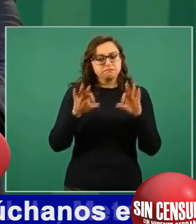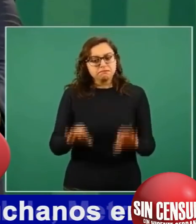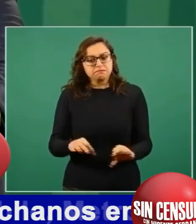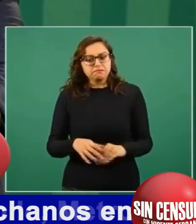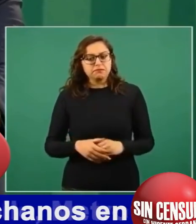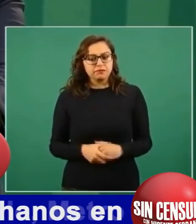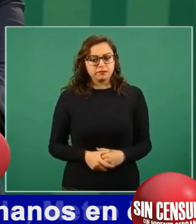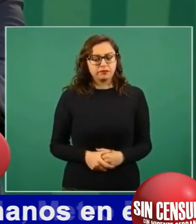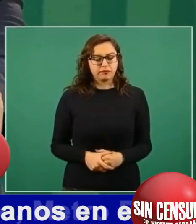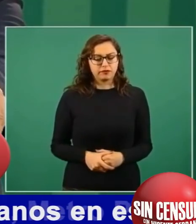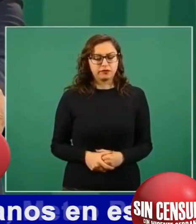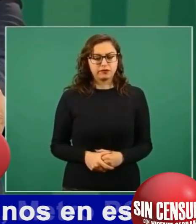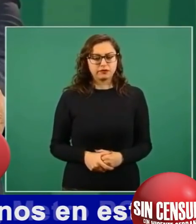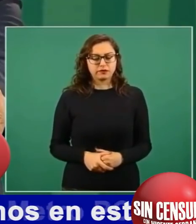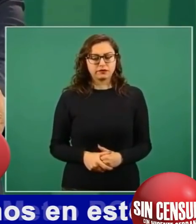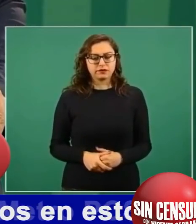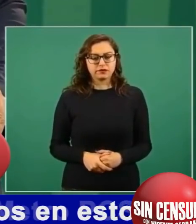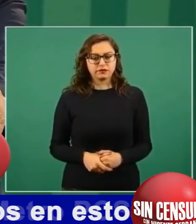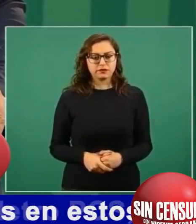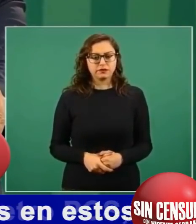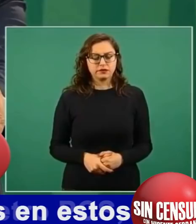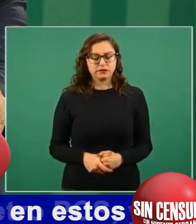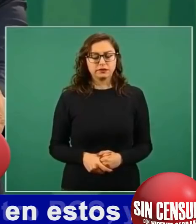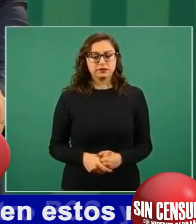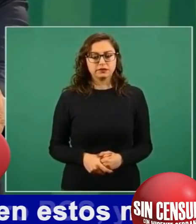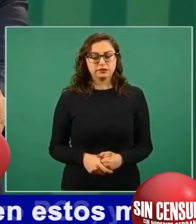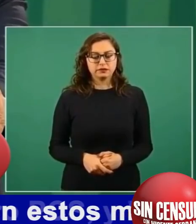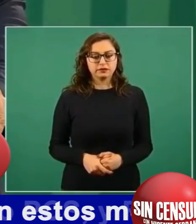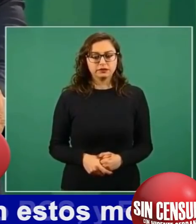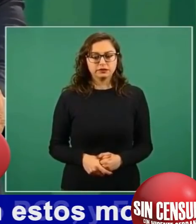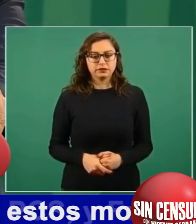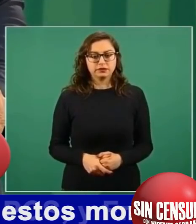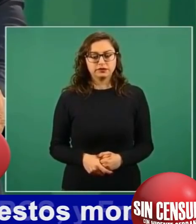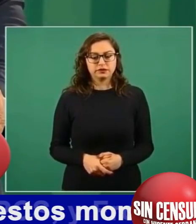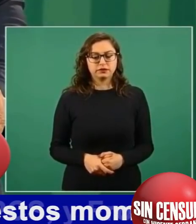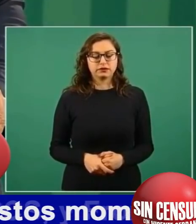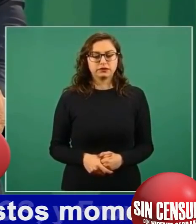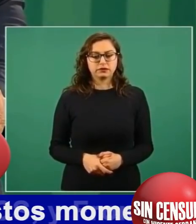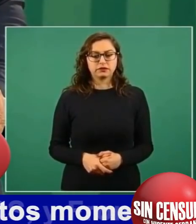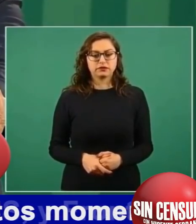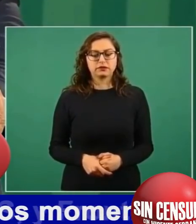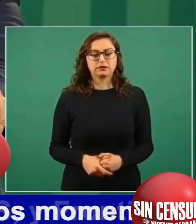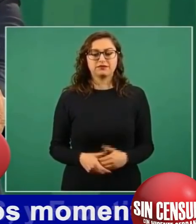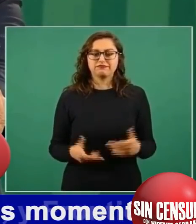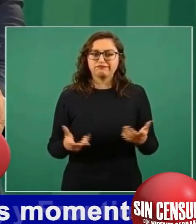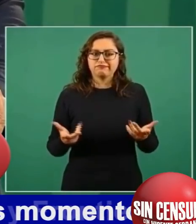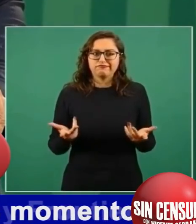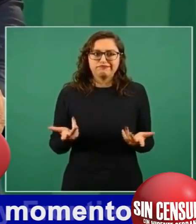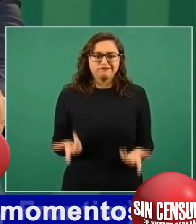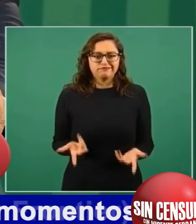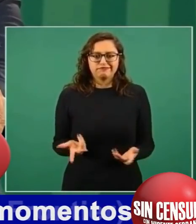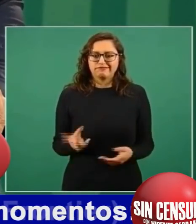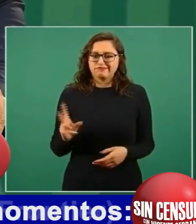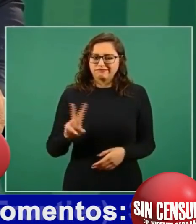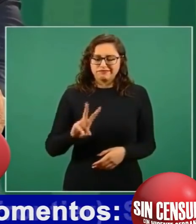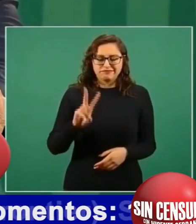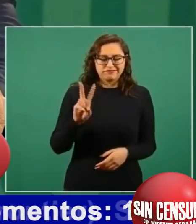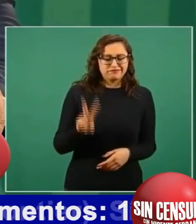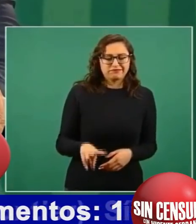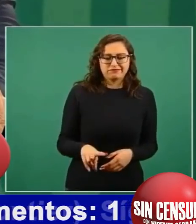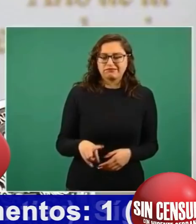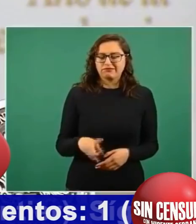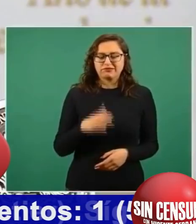Por ejemplo, es lamentable que estén afectados los